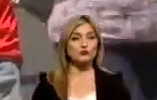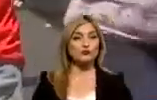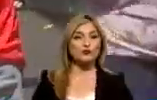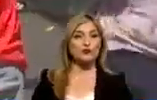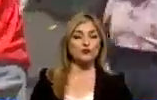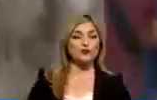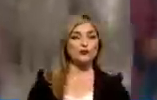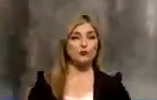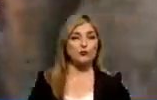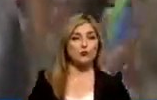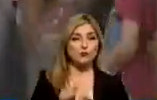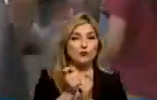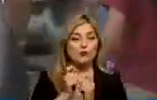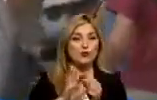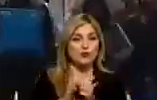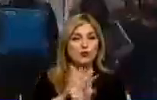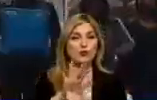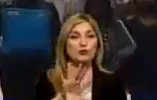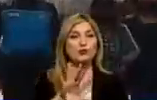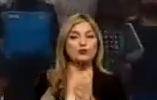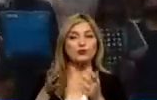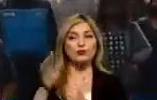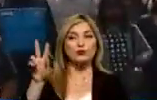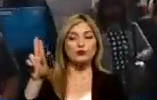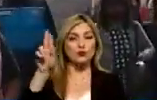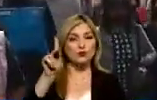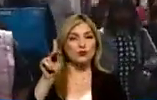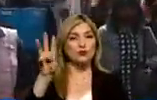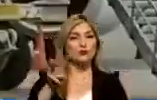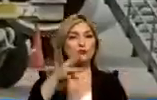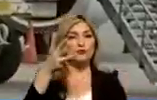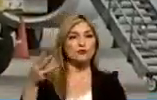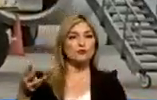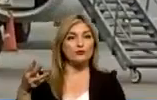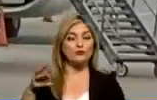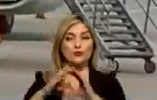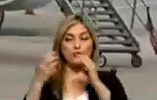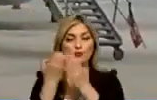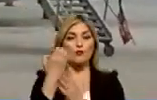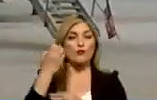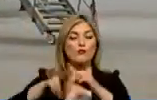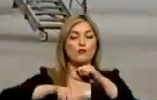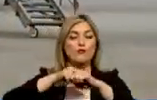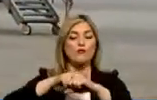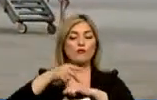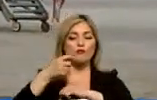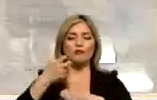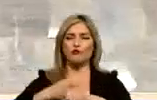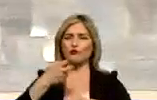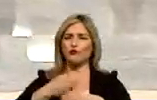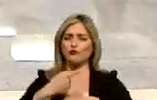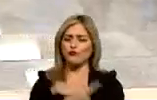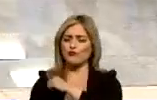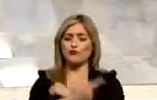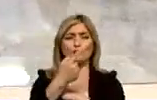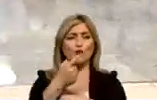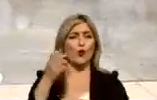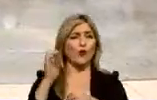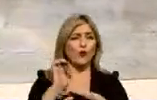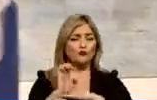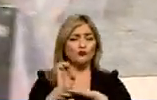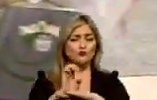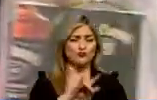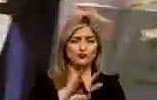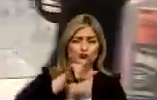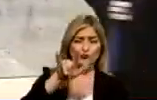Ante la presencia de la variante de COVID-19 proveniente del Reino Unido en el país, el COE Nacional endurece las medidas de ingreso al Ecuador, sea por